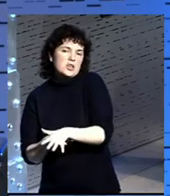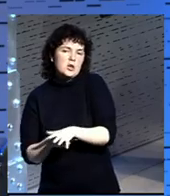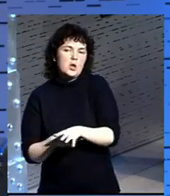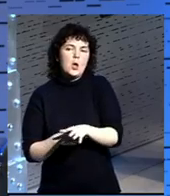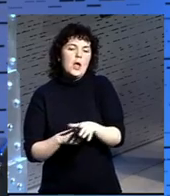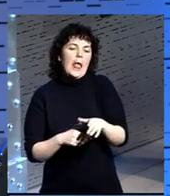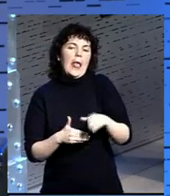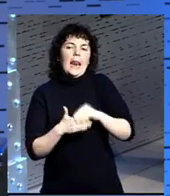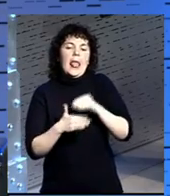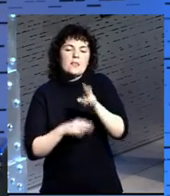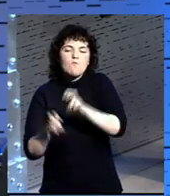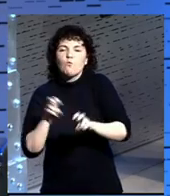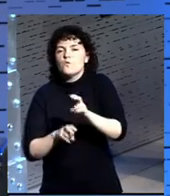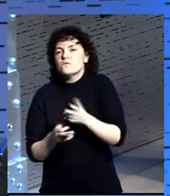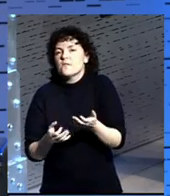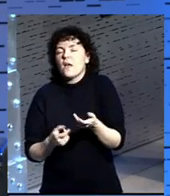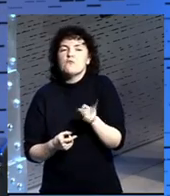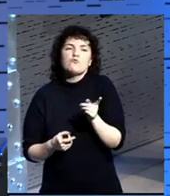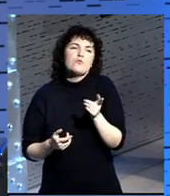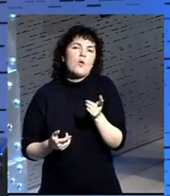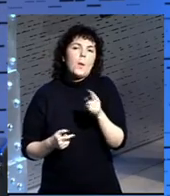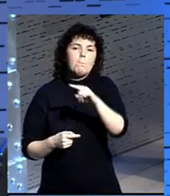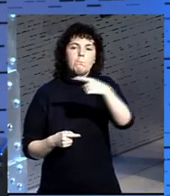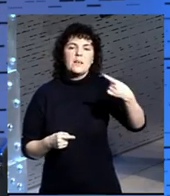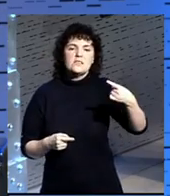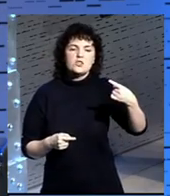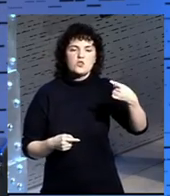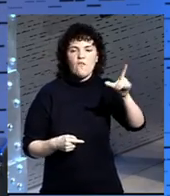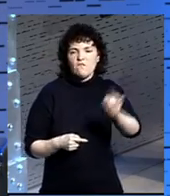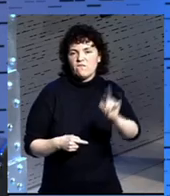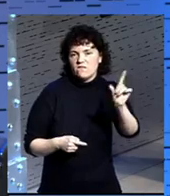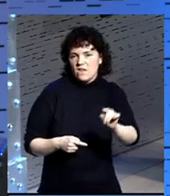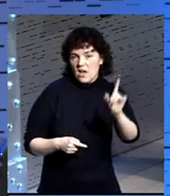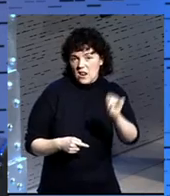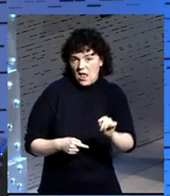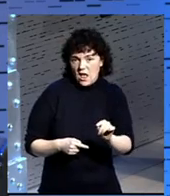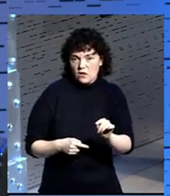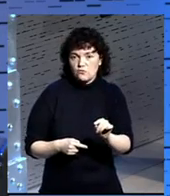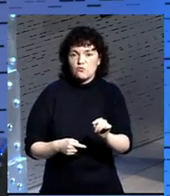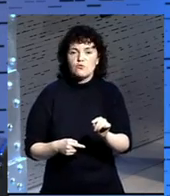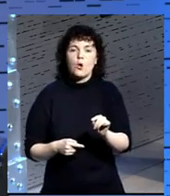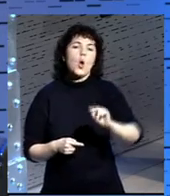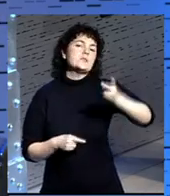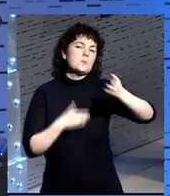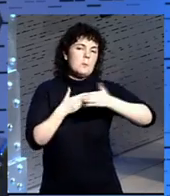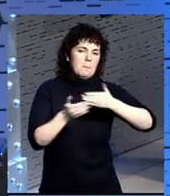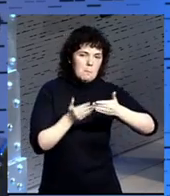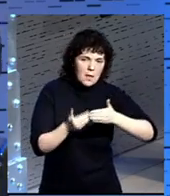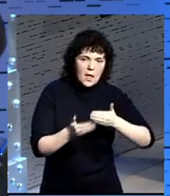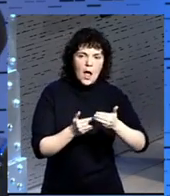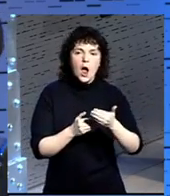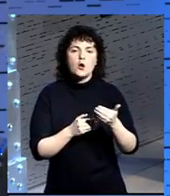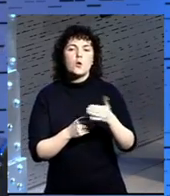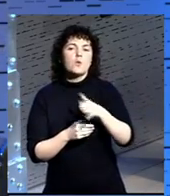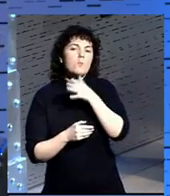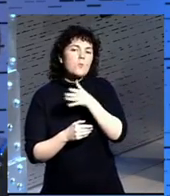unos clientes que lo que buscan son pisos de bajo valor, seguramente de segunda mano, provenientes de